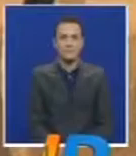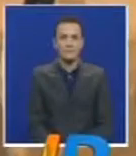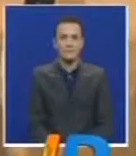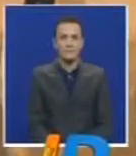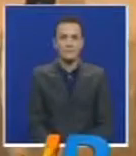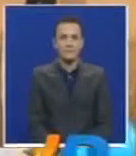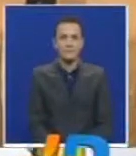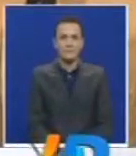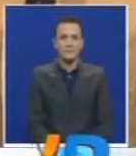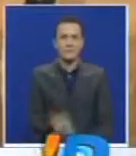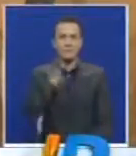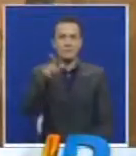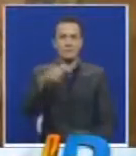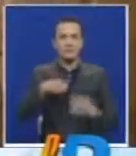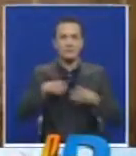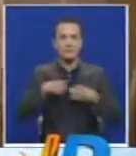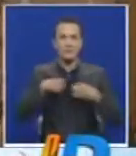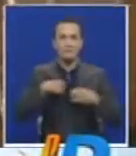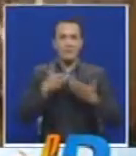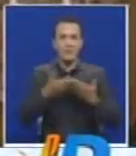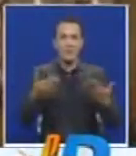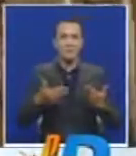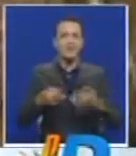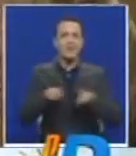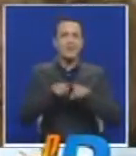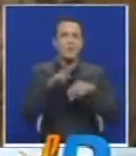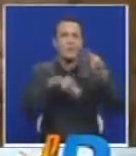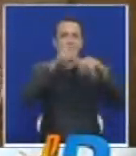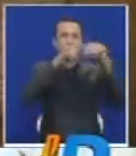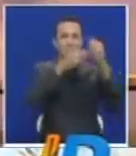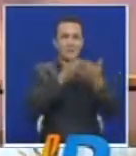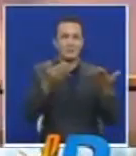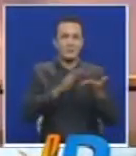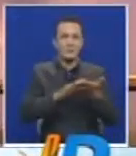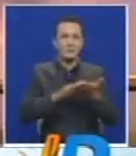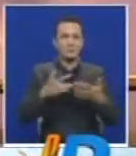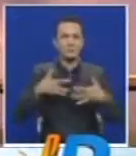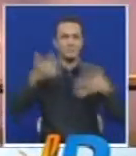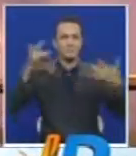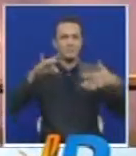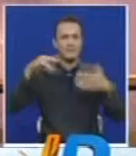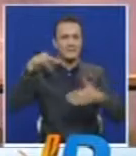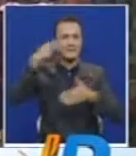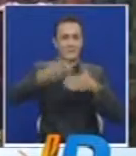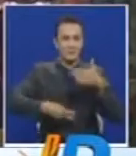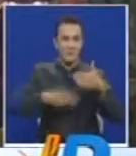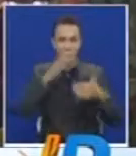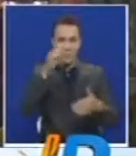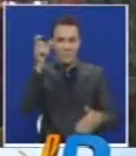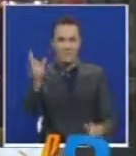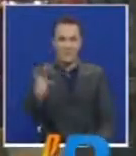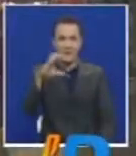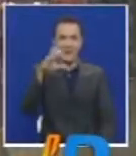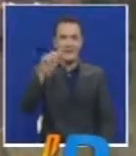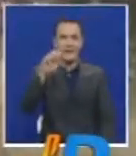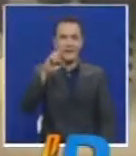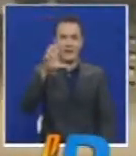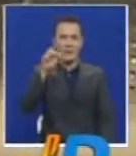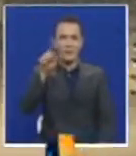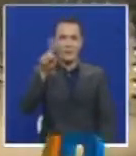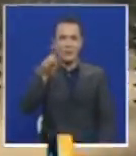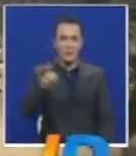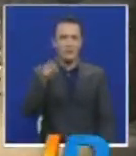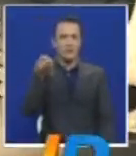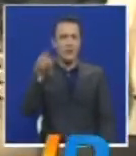Contrastes de materiales de construcción y elementos naturales con trajes llenos de moda, brillo e historia es la propuesta de Carlos Arturo Zapata en su exposición